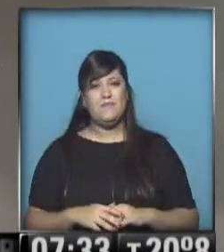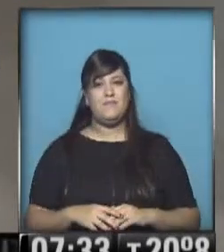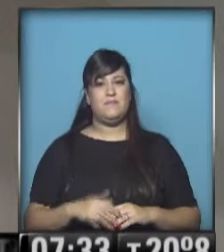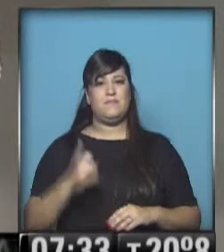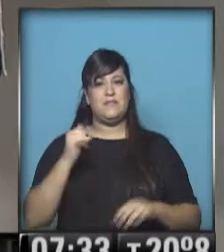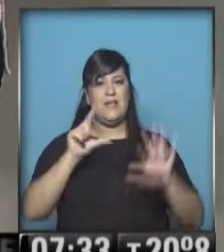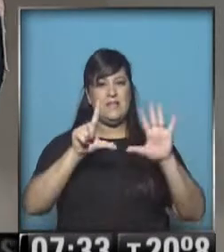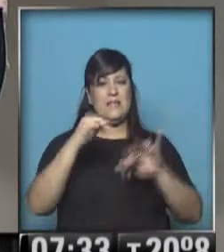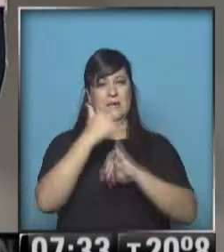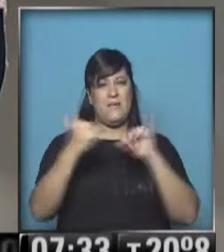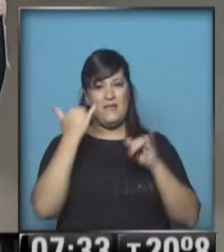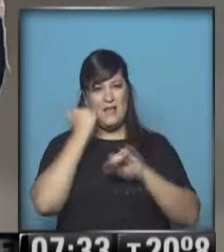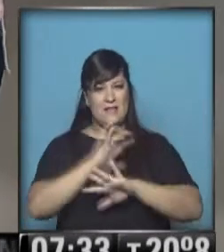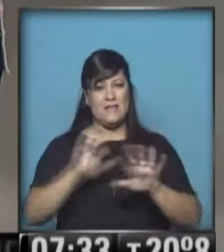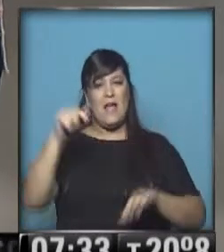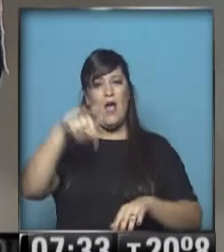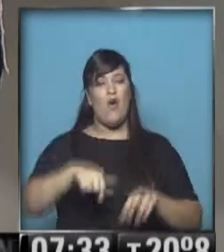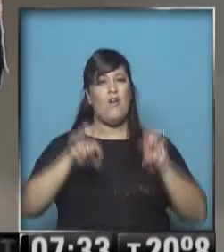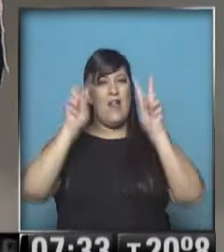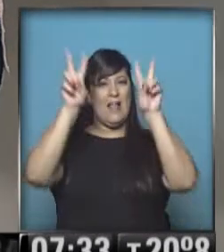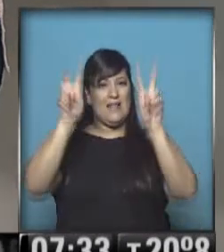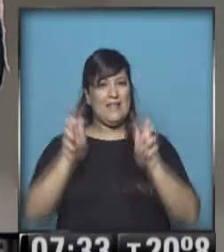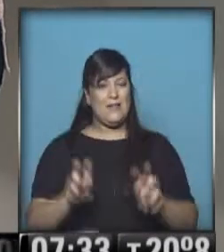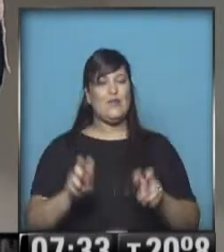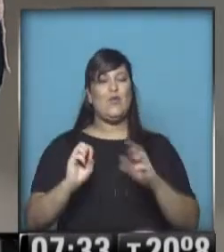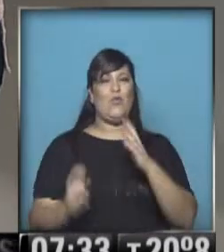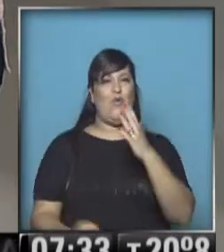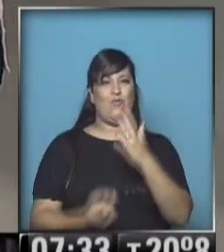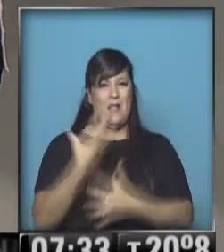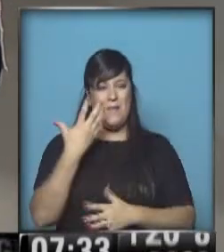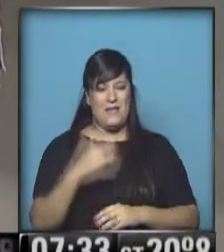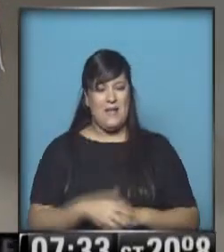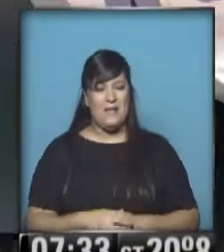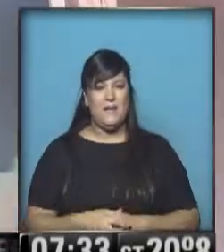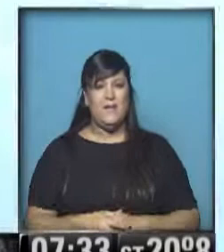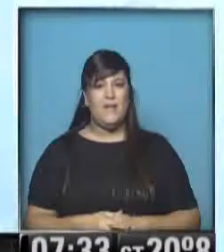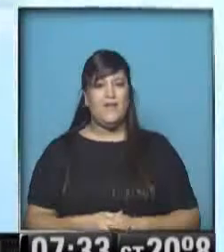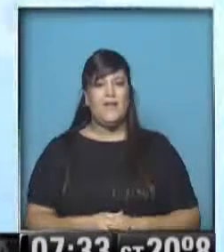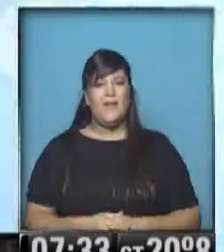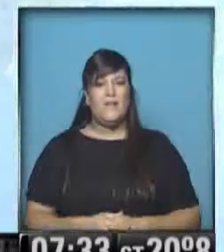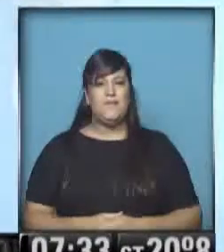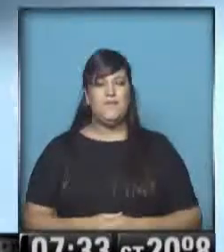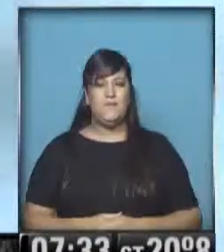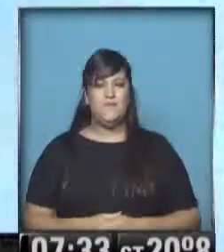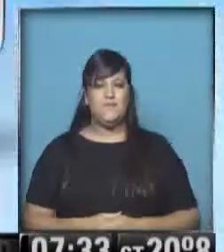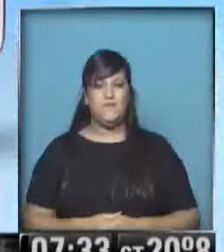pasamos 7:30. Sí, vamos a repasar lo más importante de esta jornada. Bienvenidos a todos los que suman nuestros títulos.